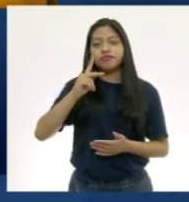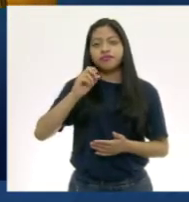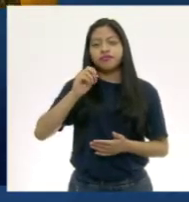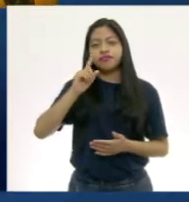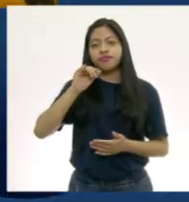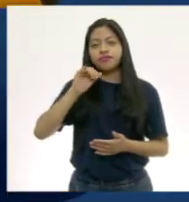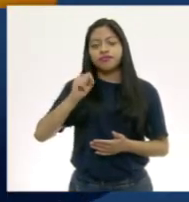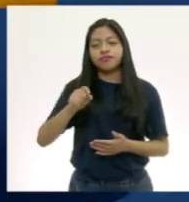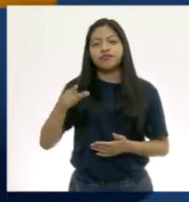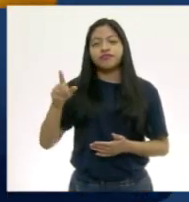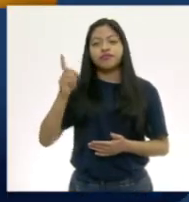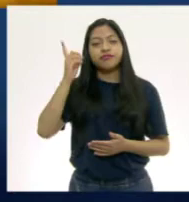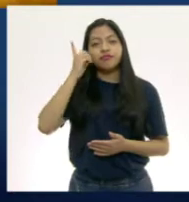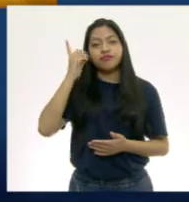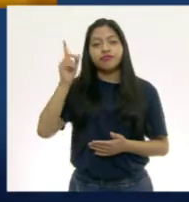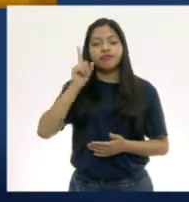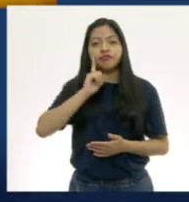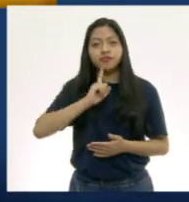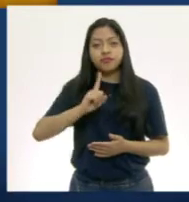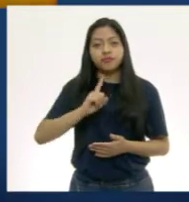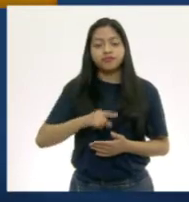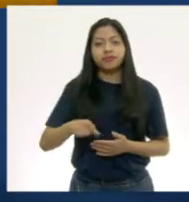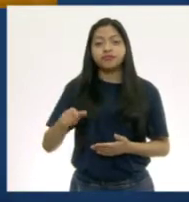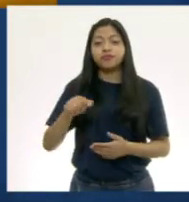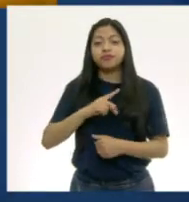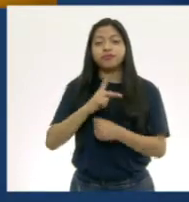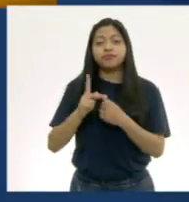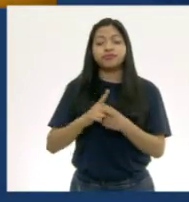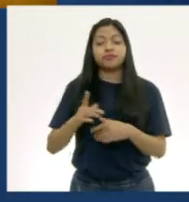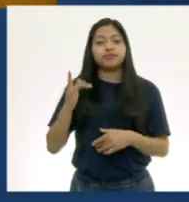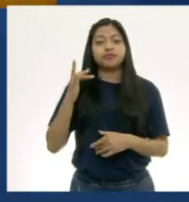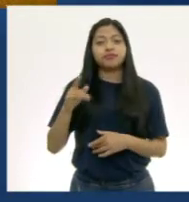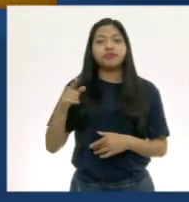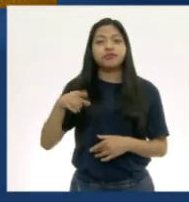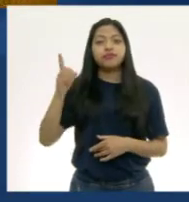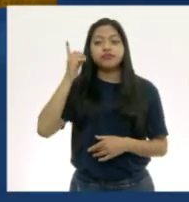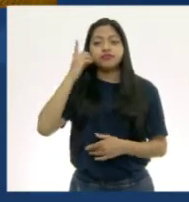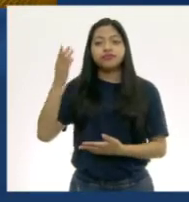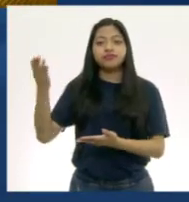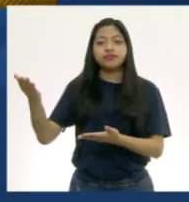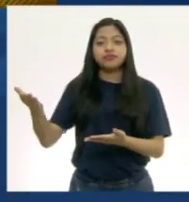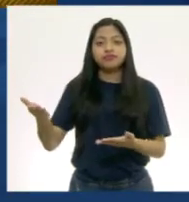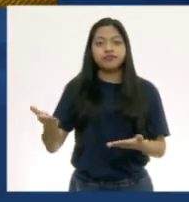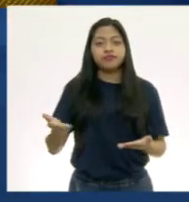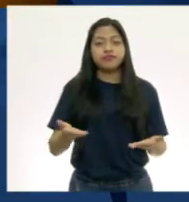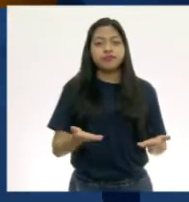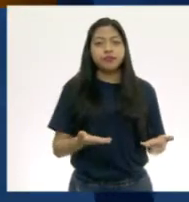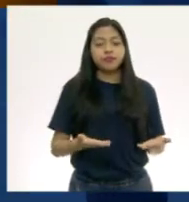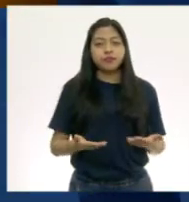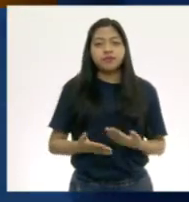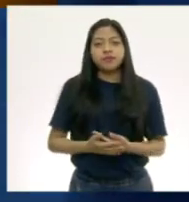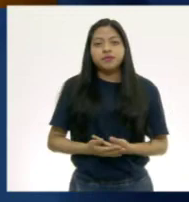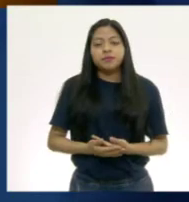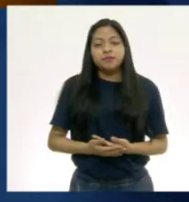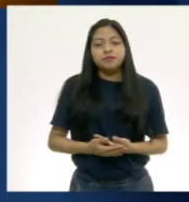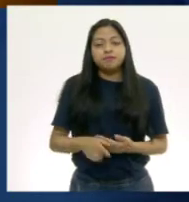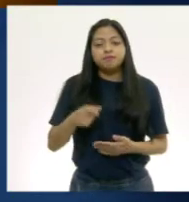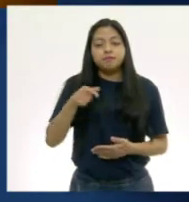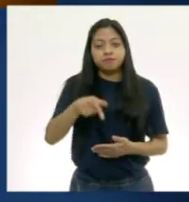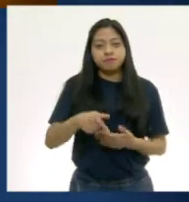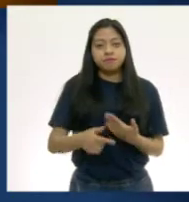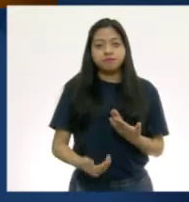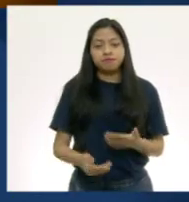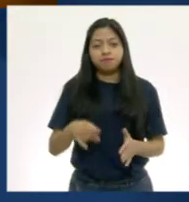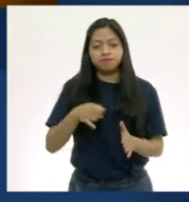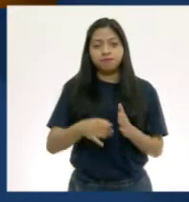vaca Hathor, señora del país sagrado, que acoge al dios cuando va a introducirse en el inframundo. El deseo